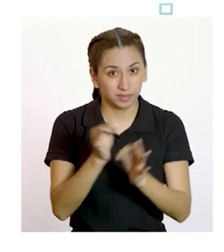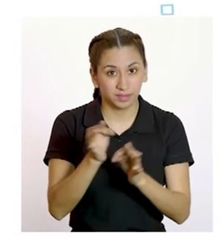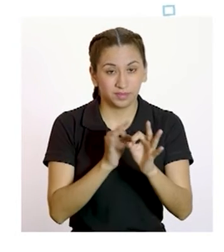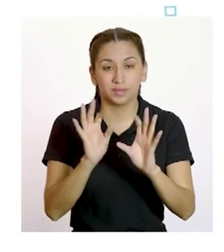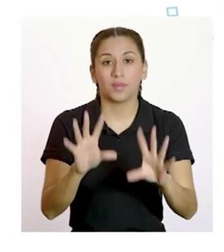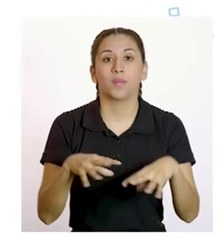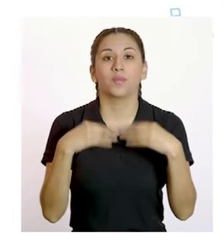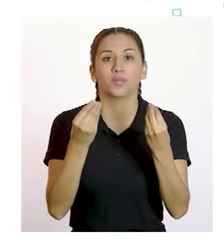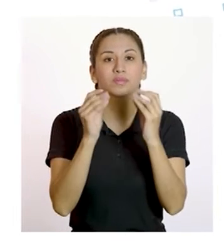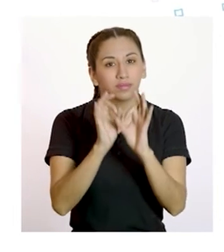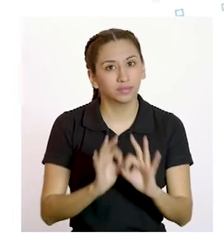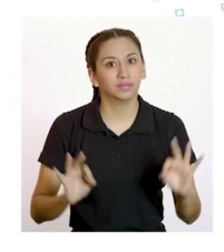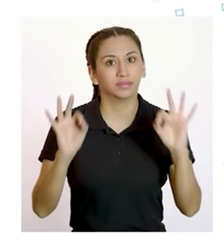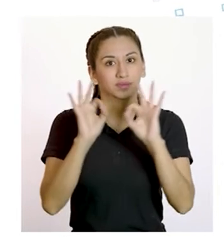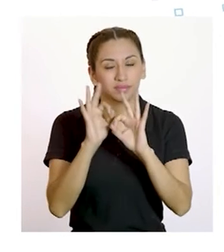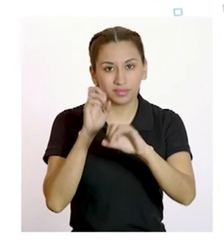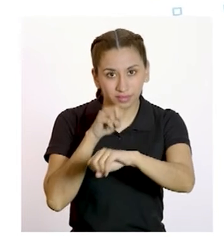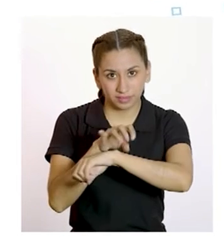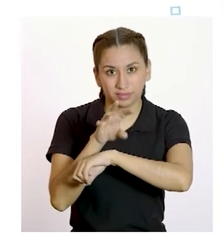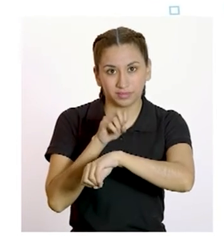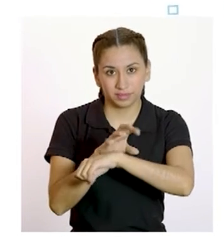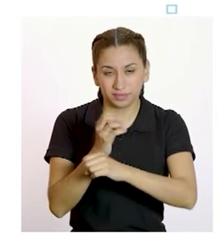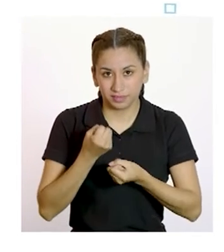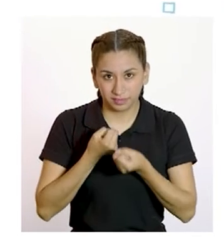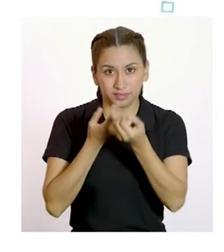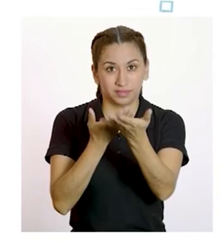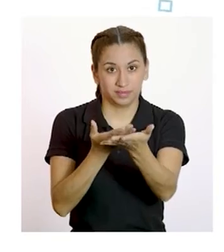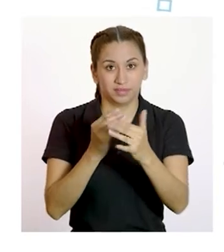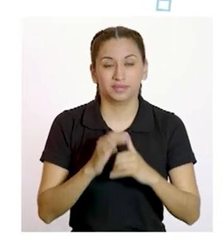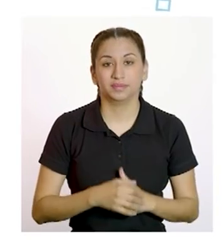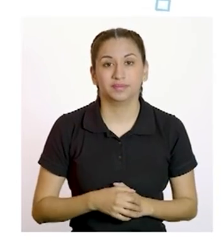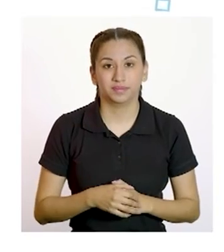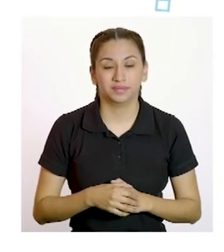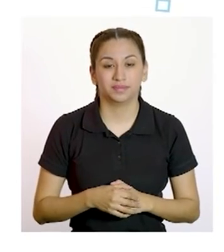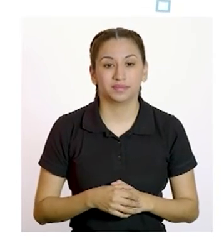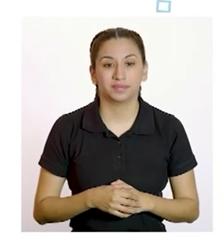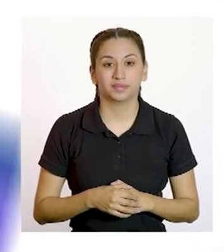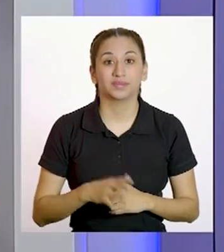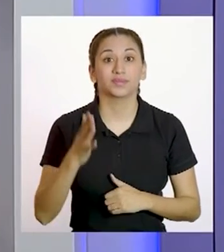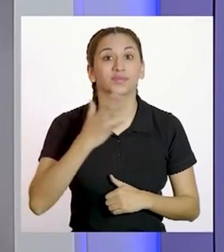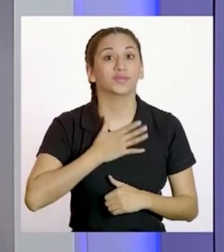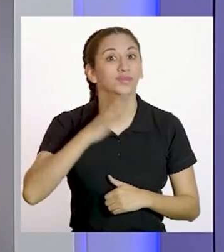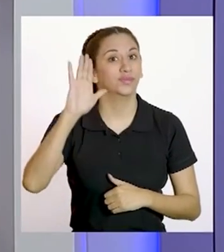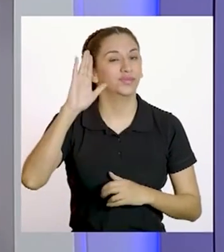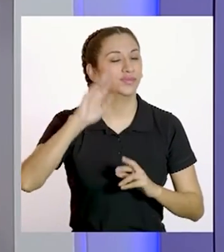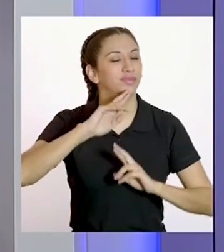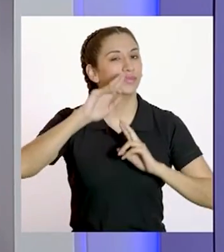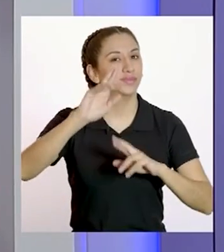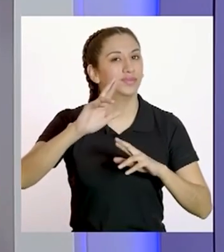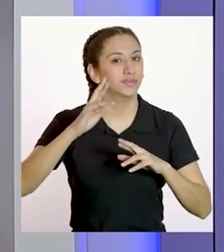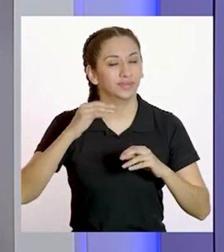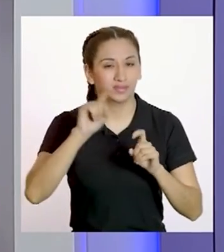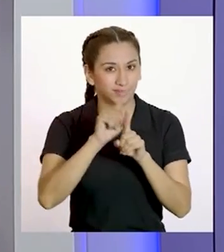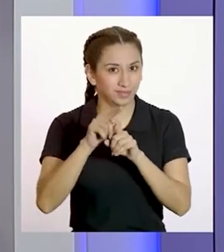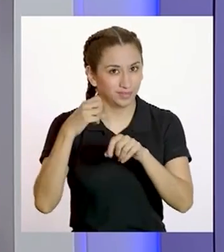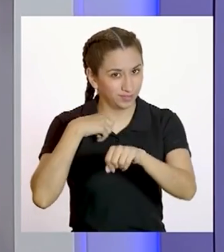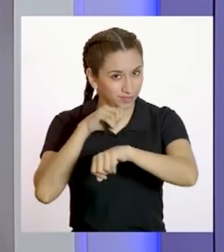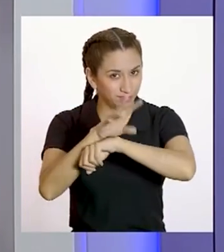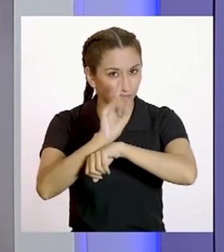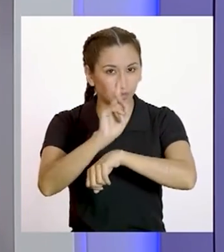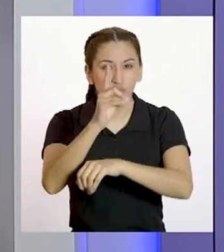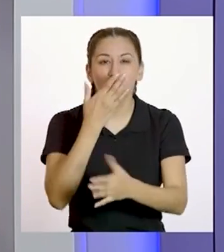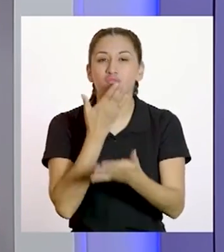resumida, explicaremos por qué es importante seguir las recomendaciones brindadas. Y yo recomiendo hacer